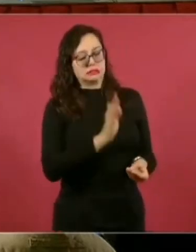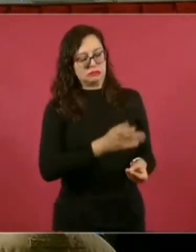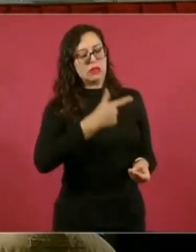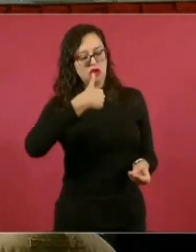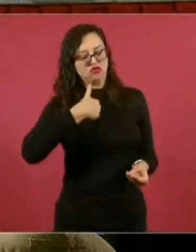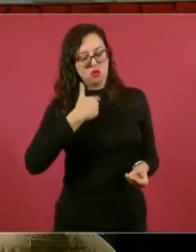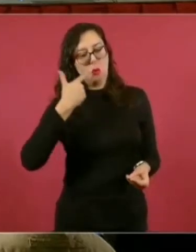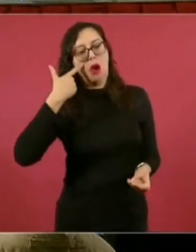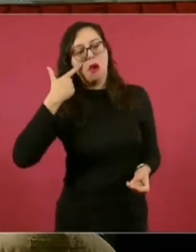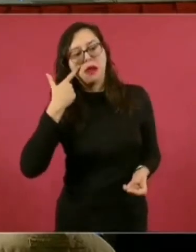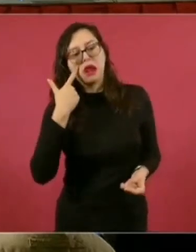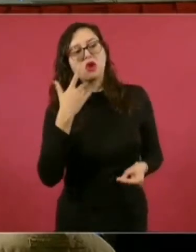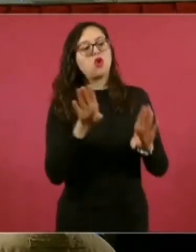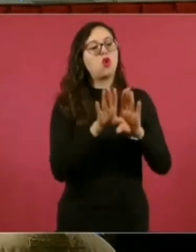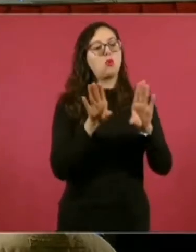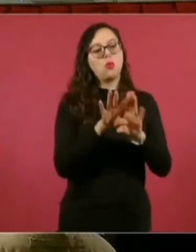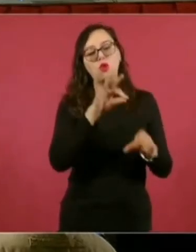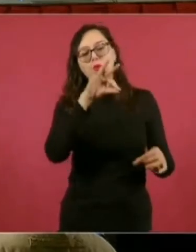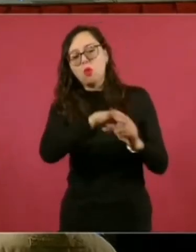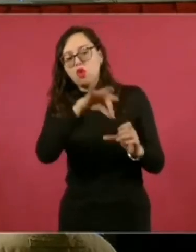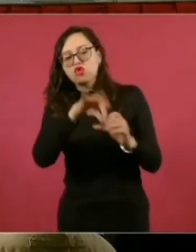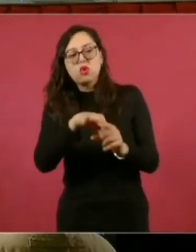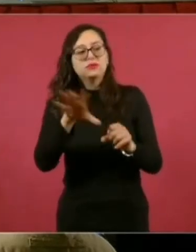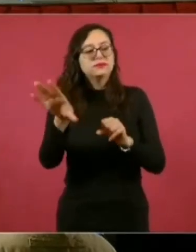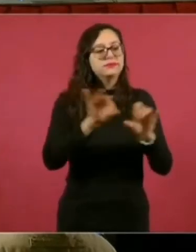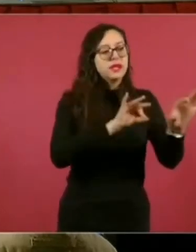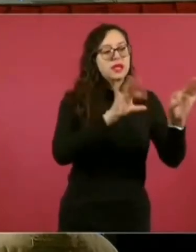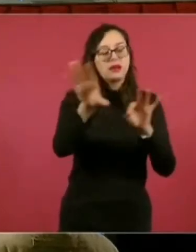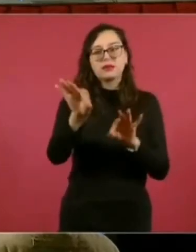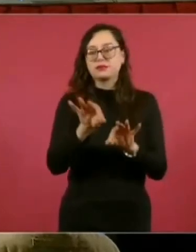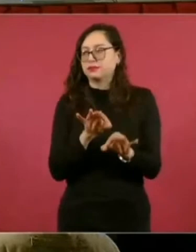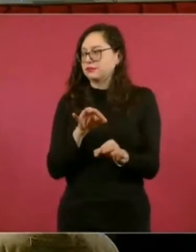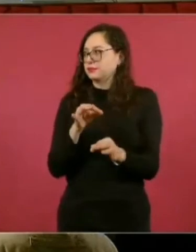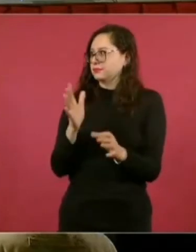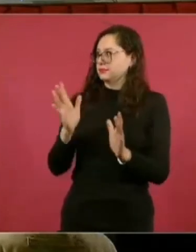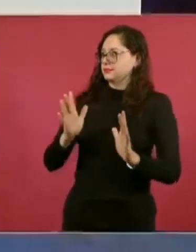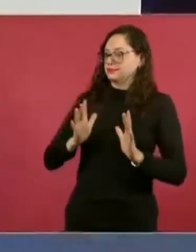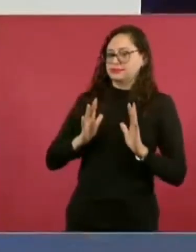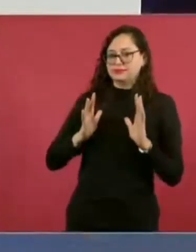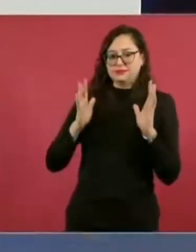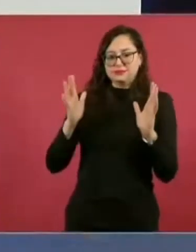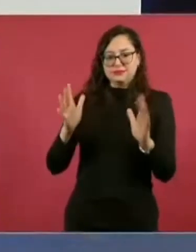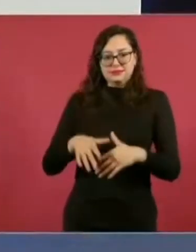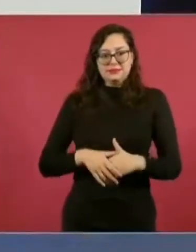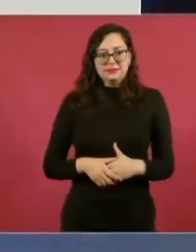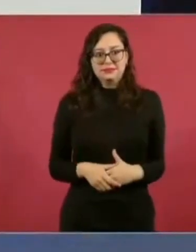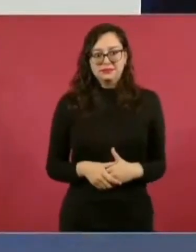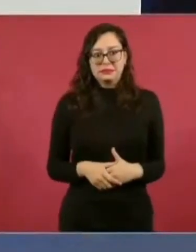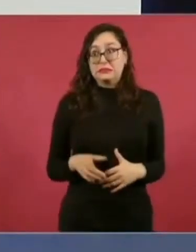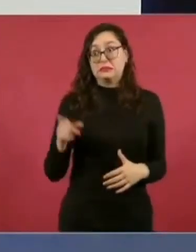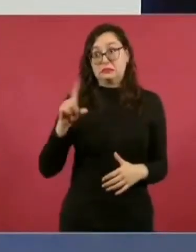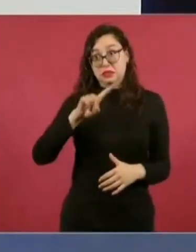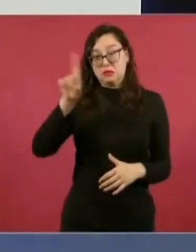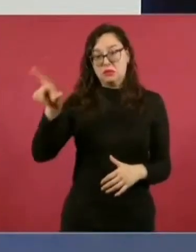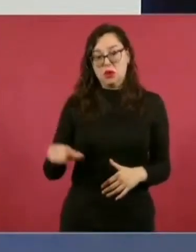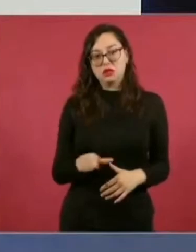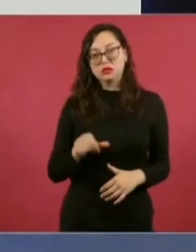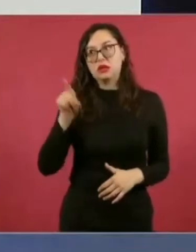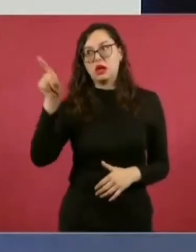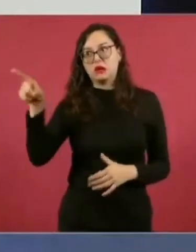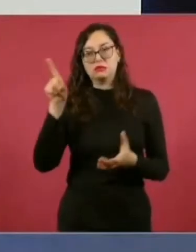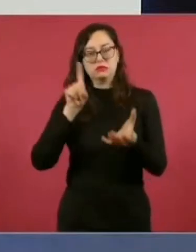la Corte la que determine estos criterios. El ministro ponente dijo: no somos competentes, no